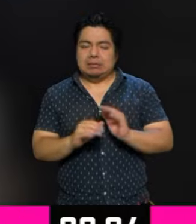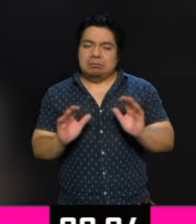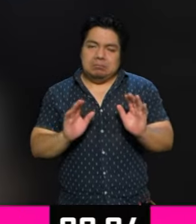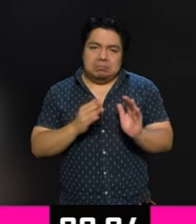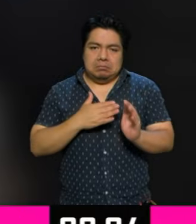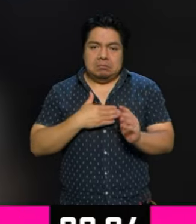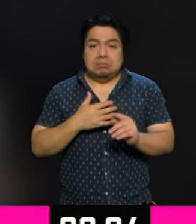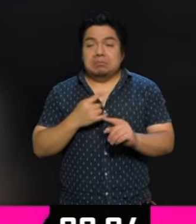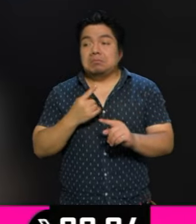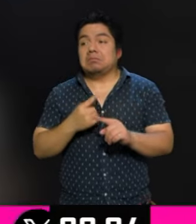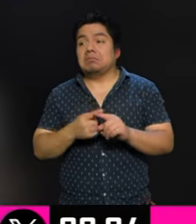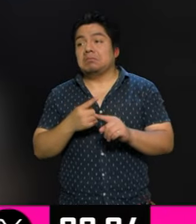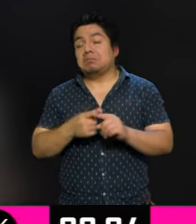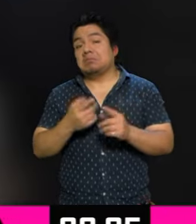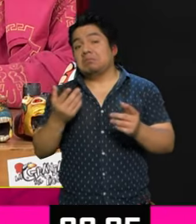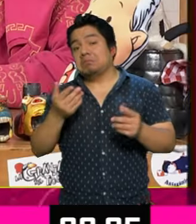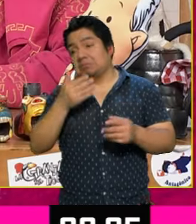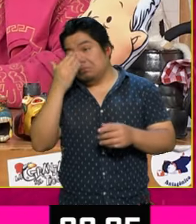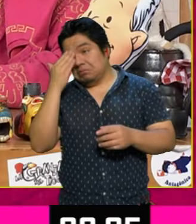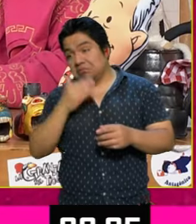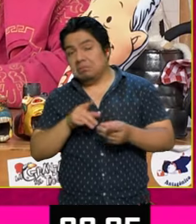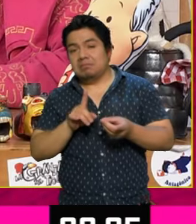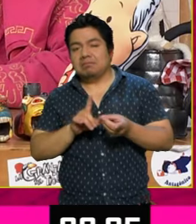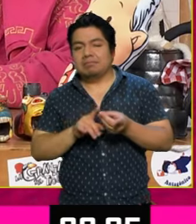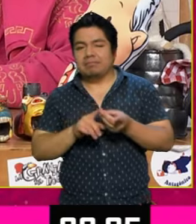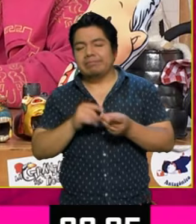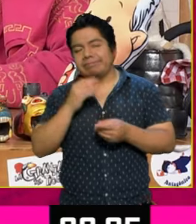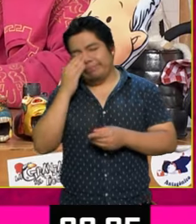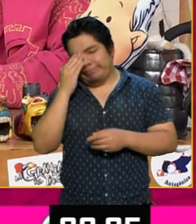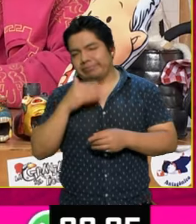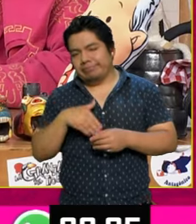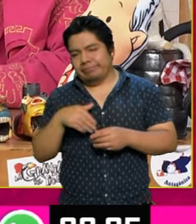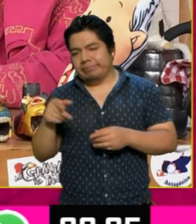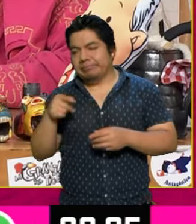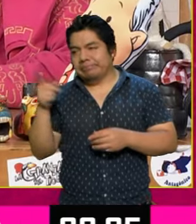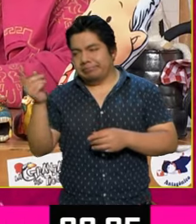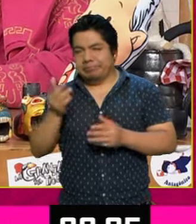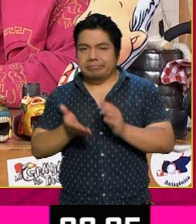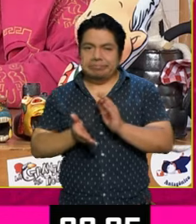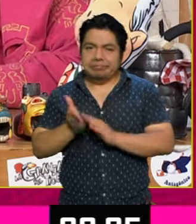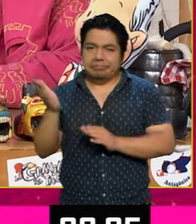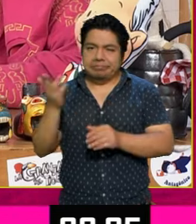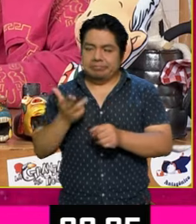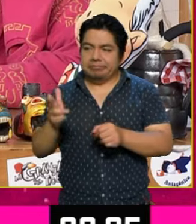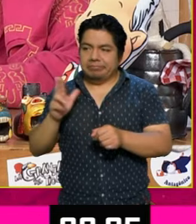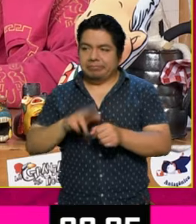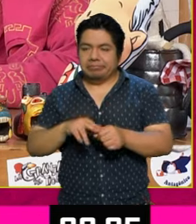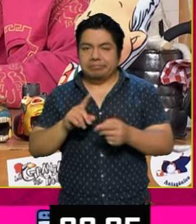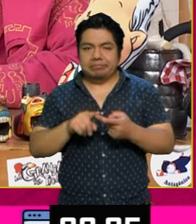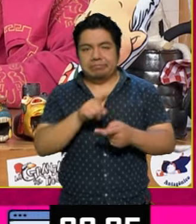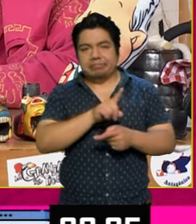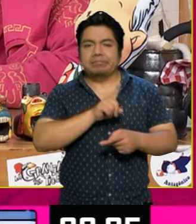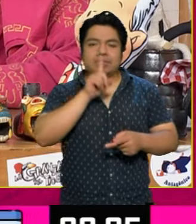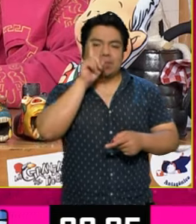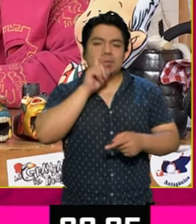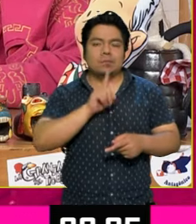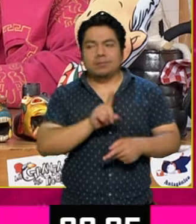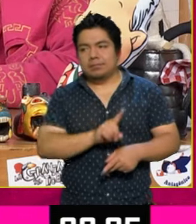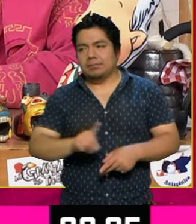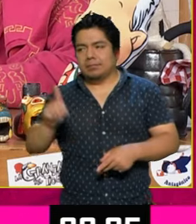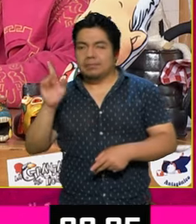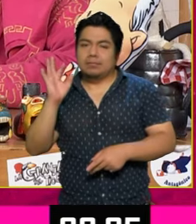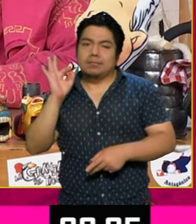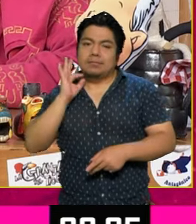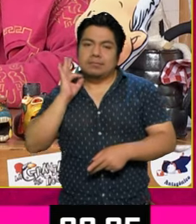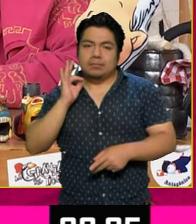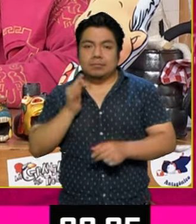decir, ¿quién sabe a dónde hubieran llegado? Pero sí sabemos. Sí, él llegó a la enfermería. Sí, y a la fiscalía. Oh, sí, señora, intento. Y hoy hablando